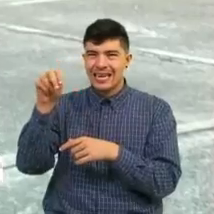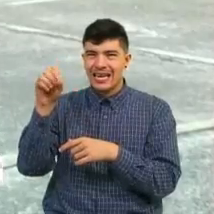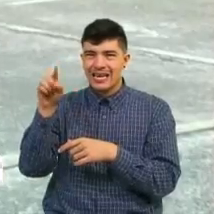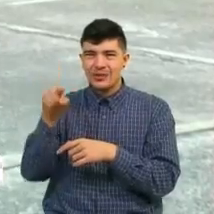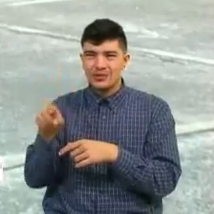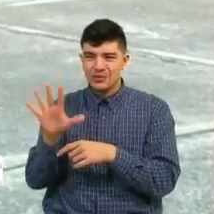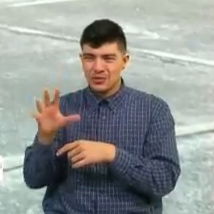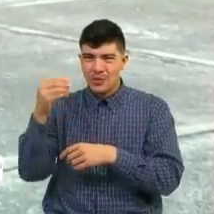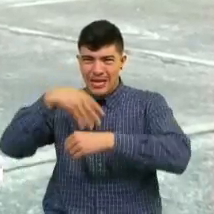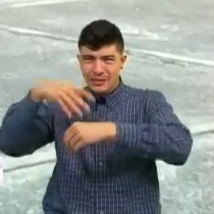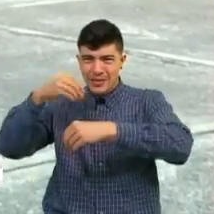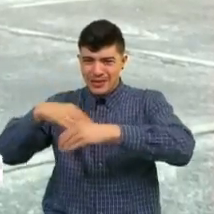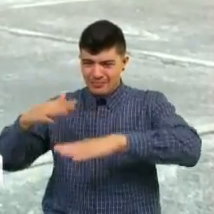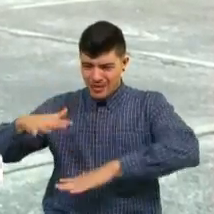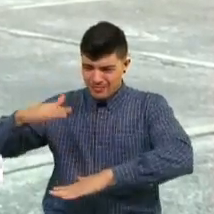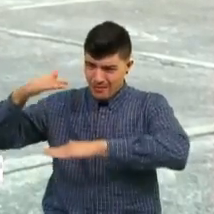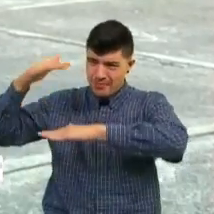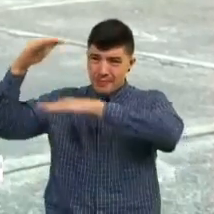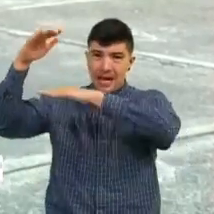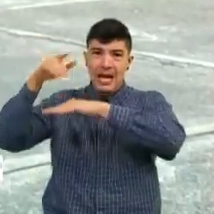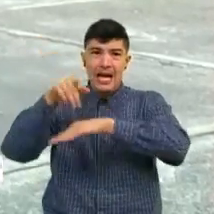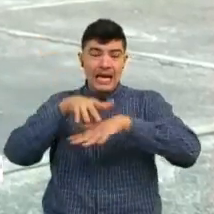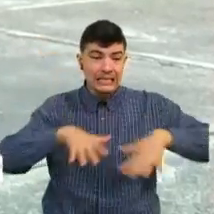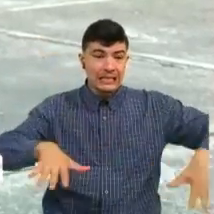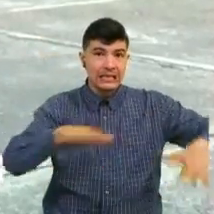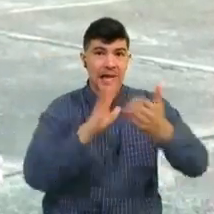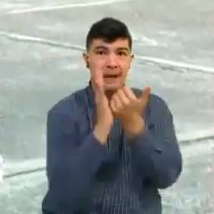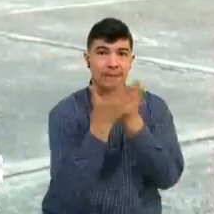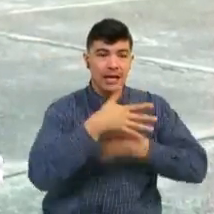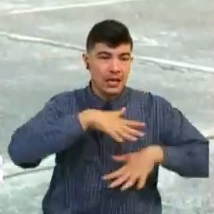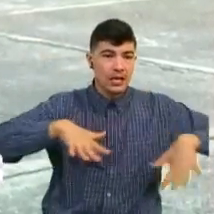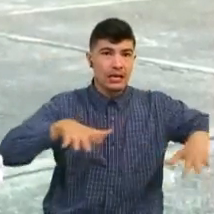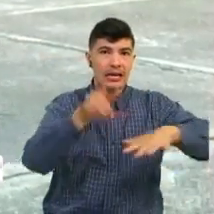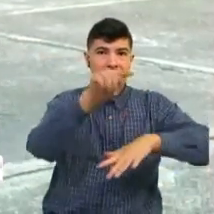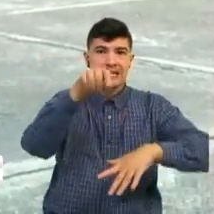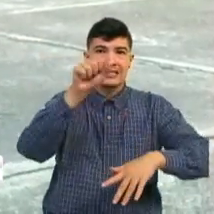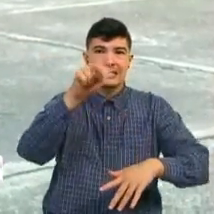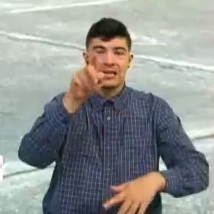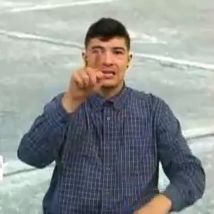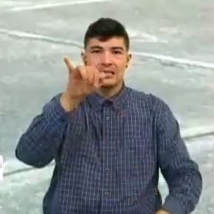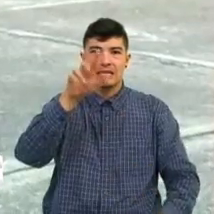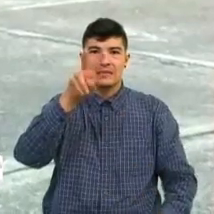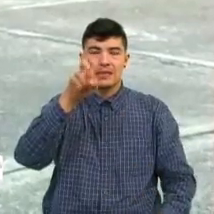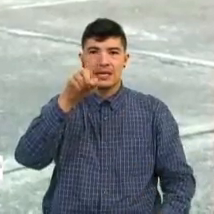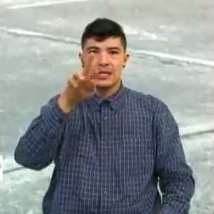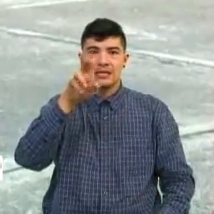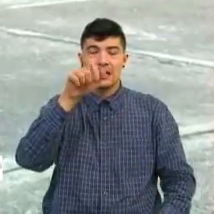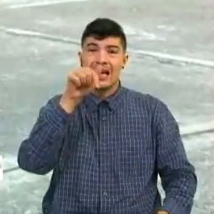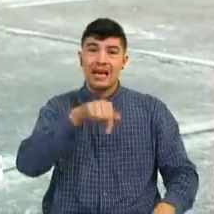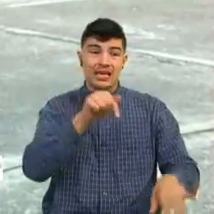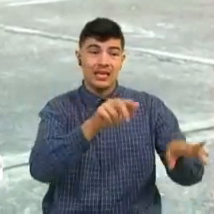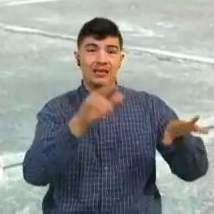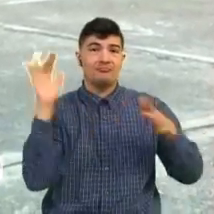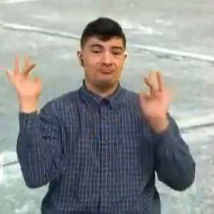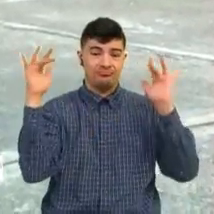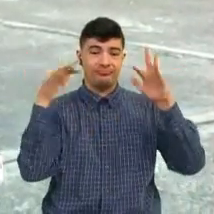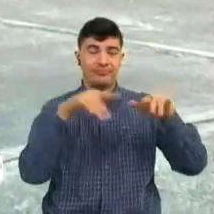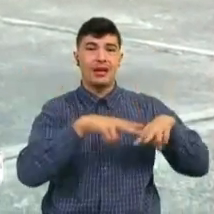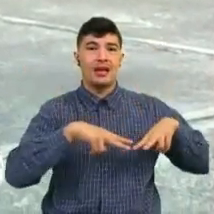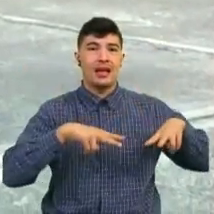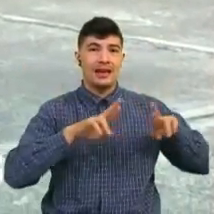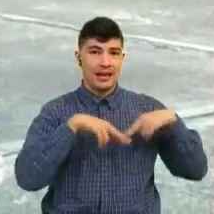y el tema de la Ciénaga San Silvestre es lo que ha traído a la Asamblea Departamental en pleno aquí en la